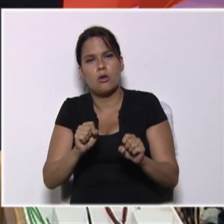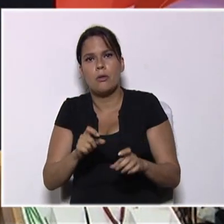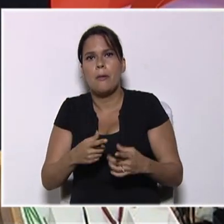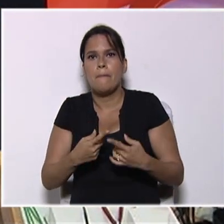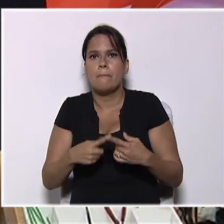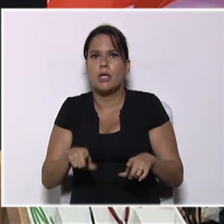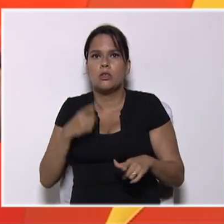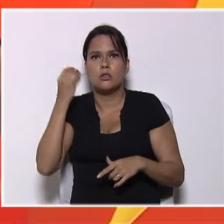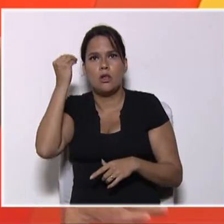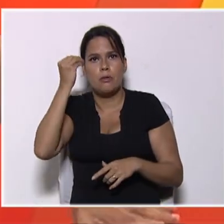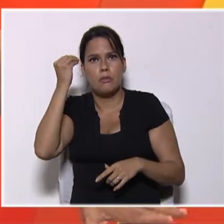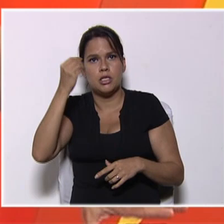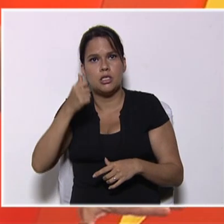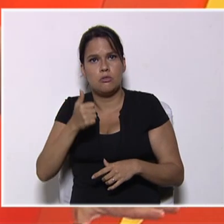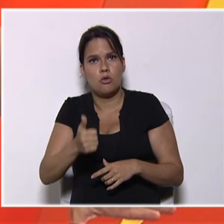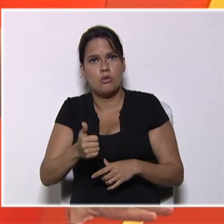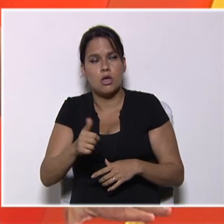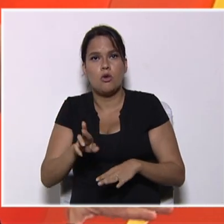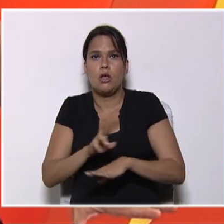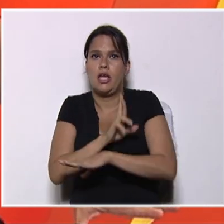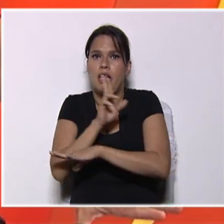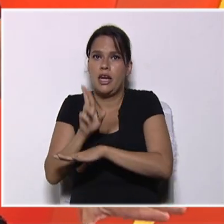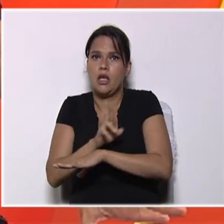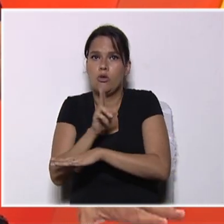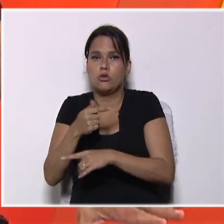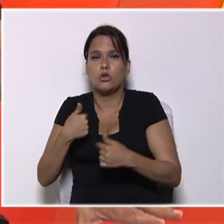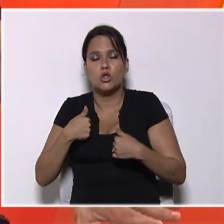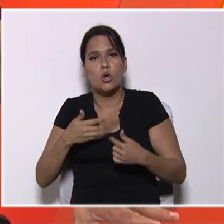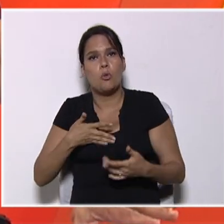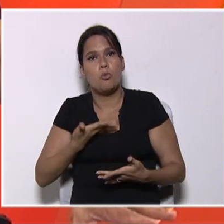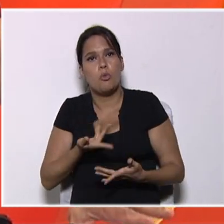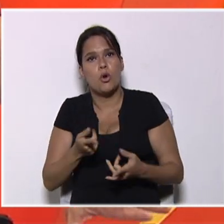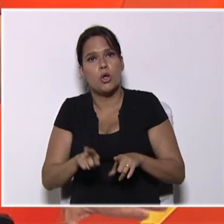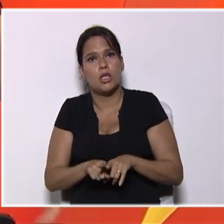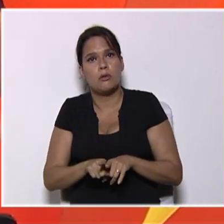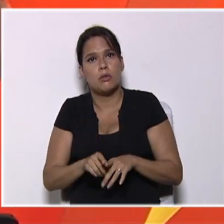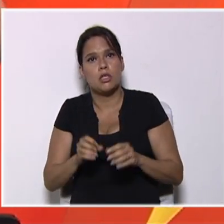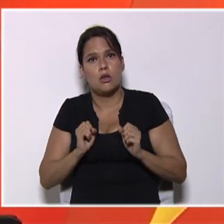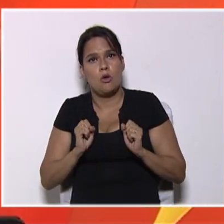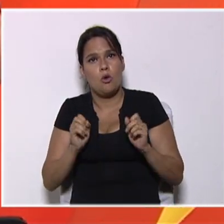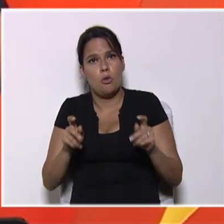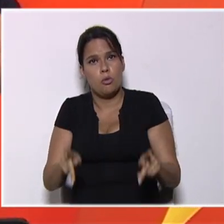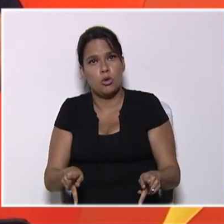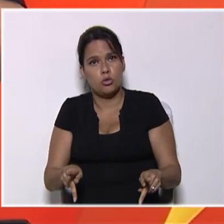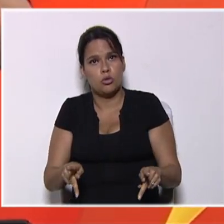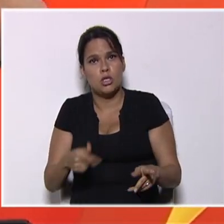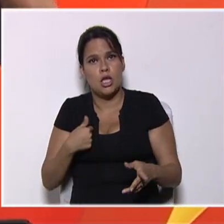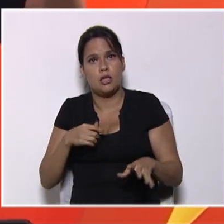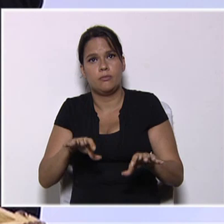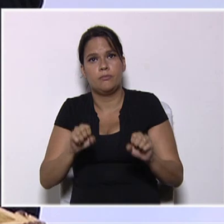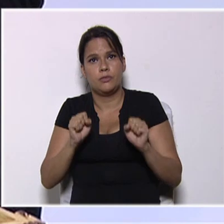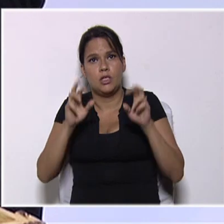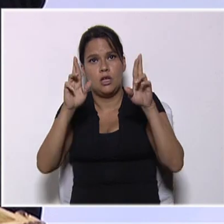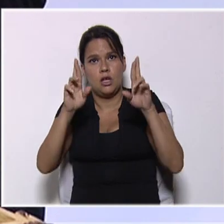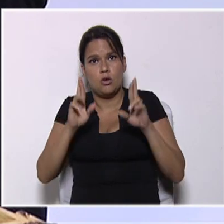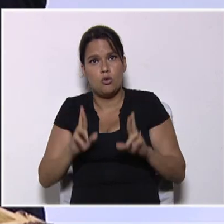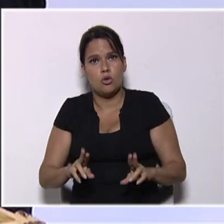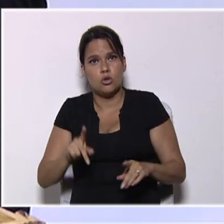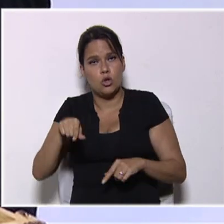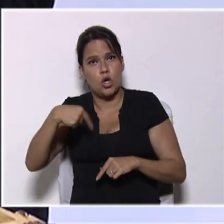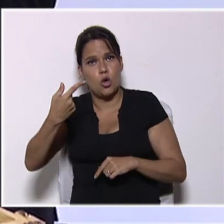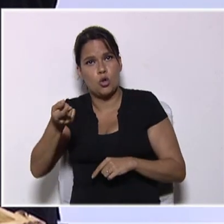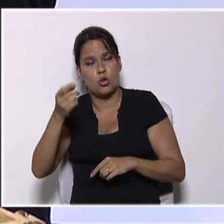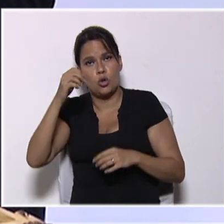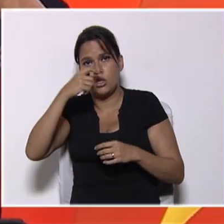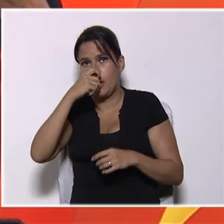si lo pensamos bien, con esto del reciclaje, yo puedo entonces tomar oportunidad de tomar un recurso que está siendo desechado, que